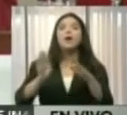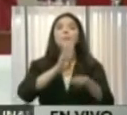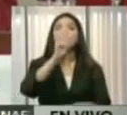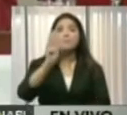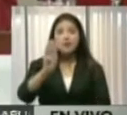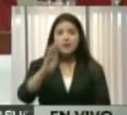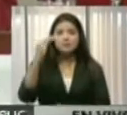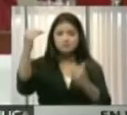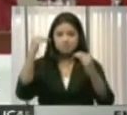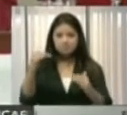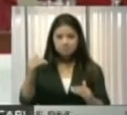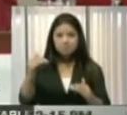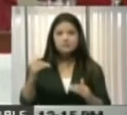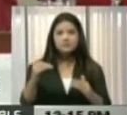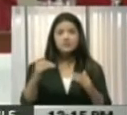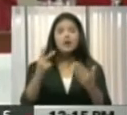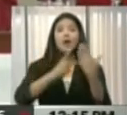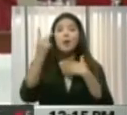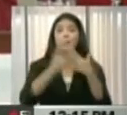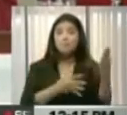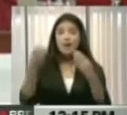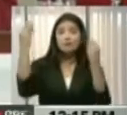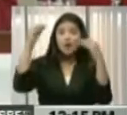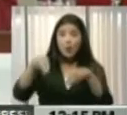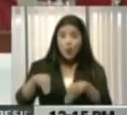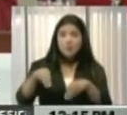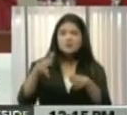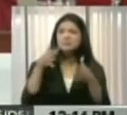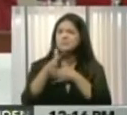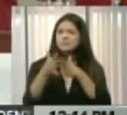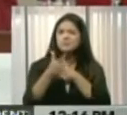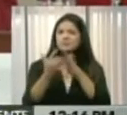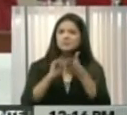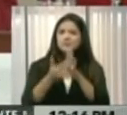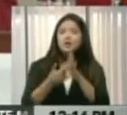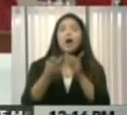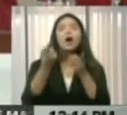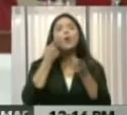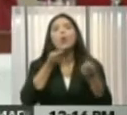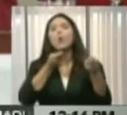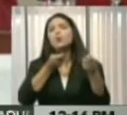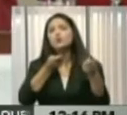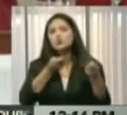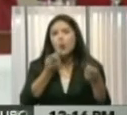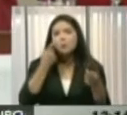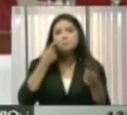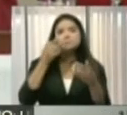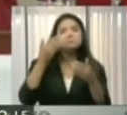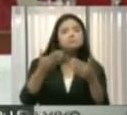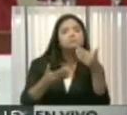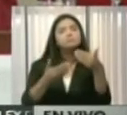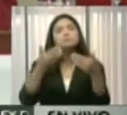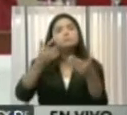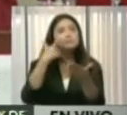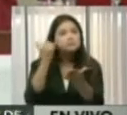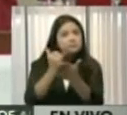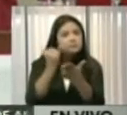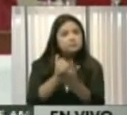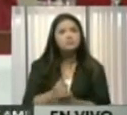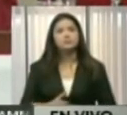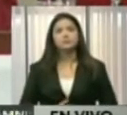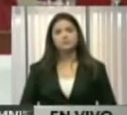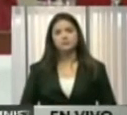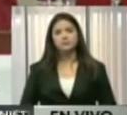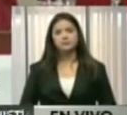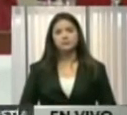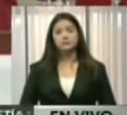general de ejecución de acuerdos implicará mecanismos de control, seguimiento y verificación,